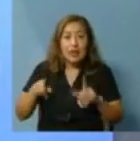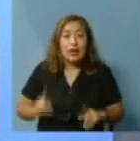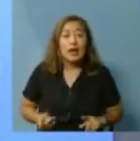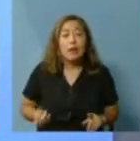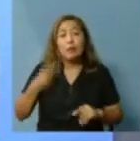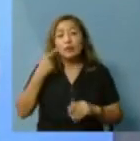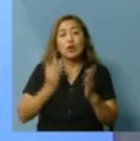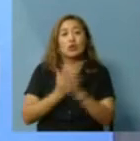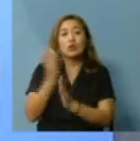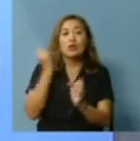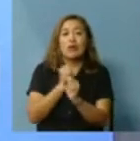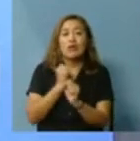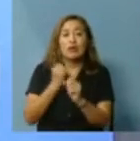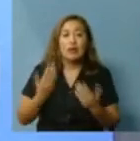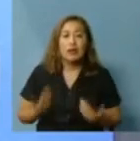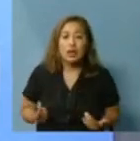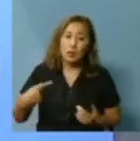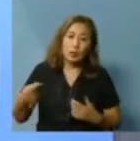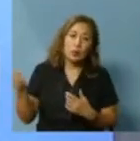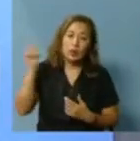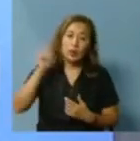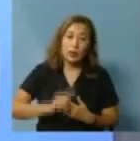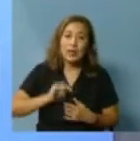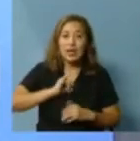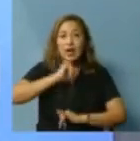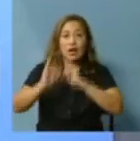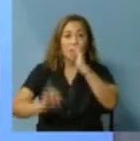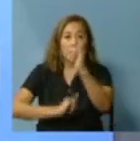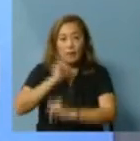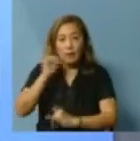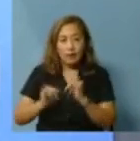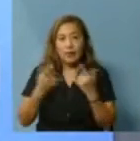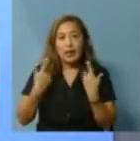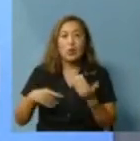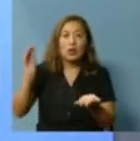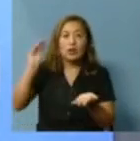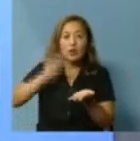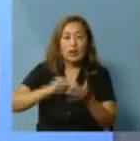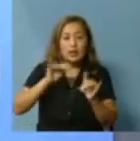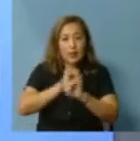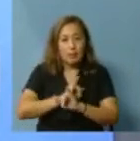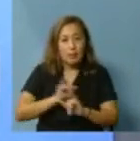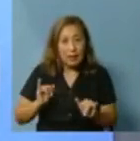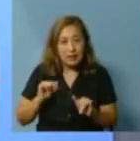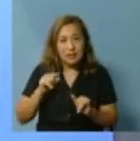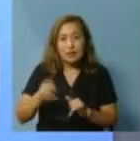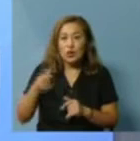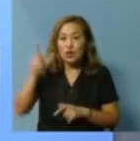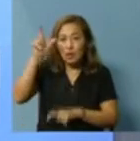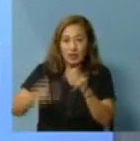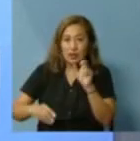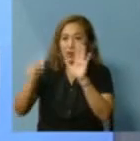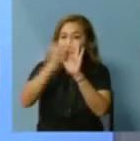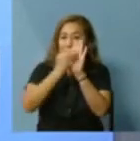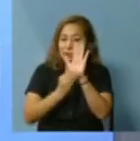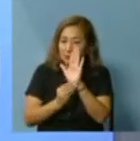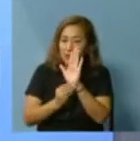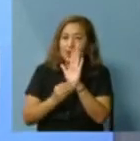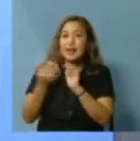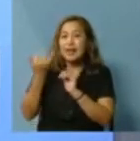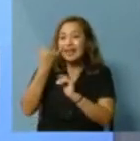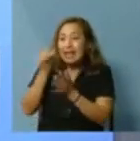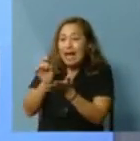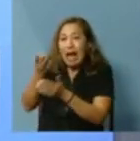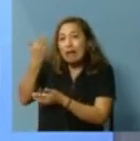vamos a seguir trabajando vamos a venir a informar ya cuando tengamos ya el ingreso de la gente de estos despedidos